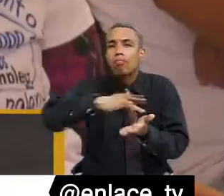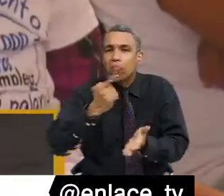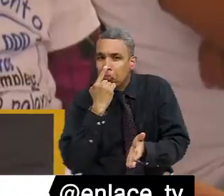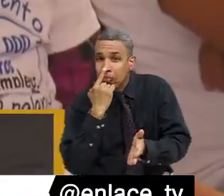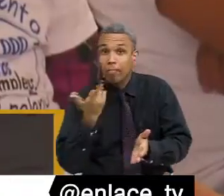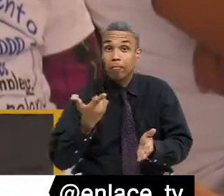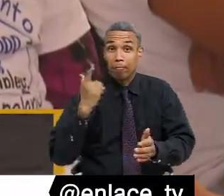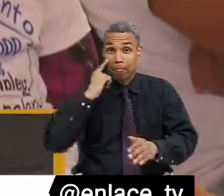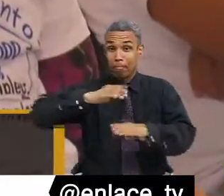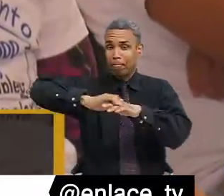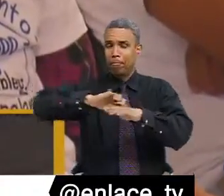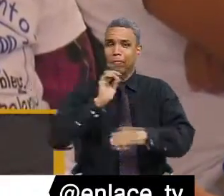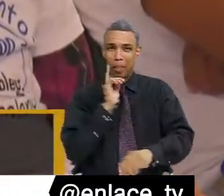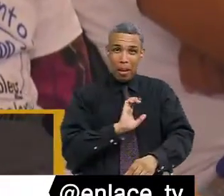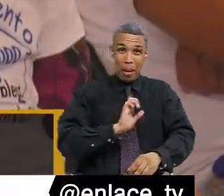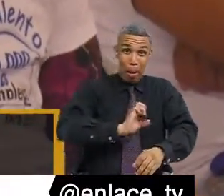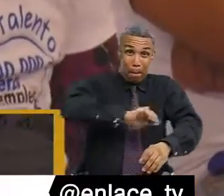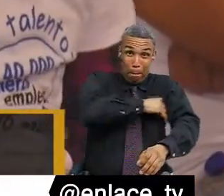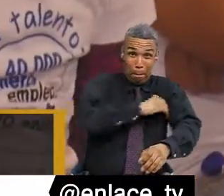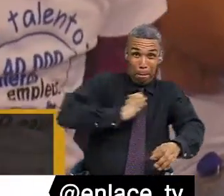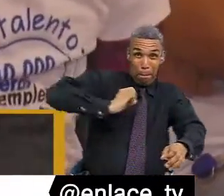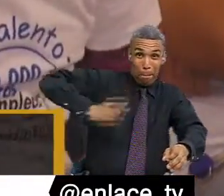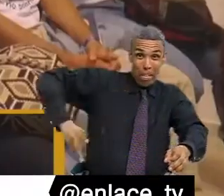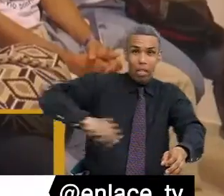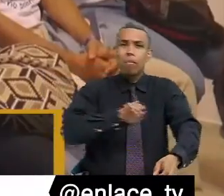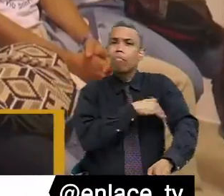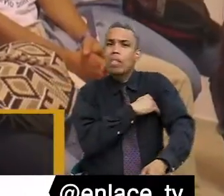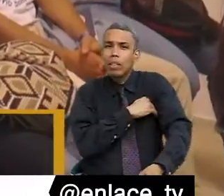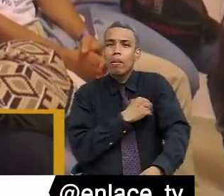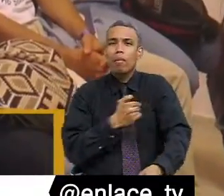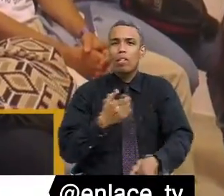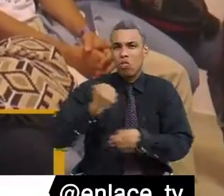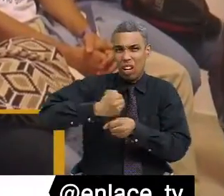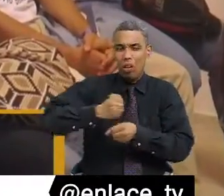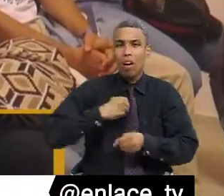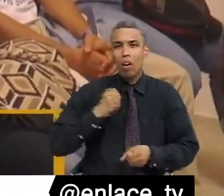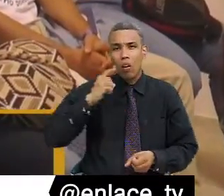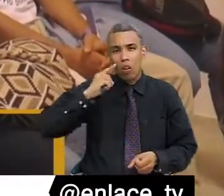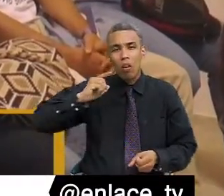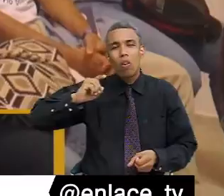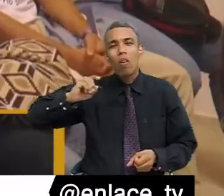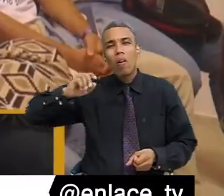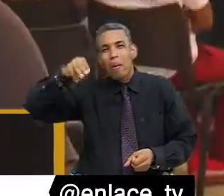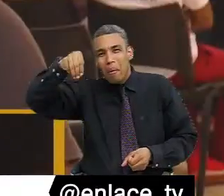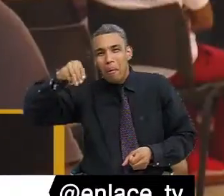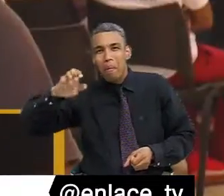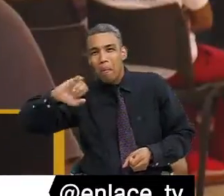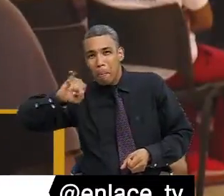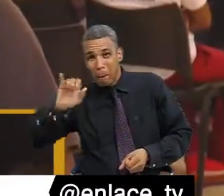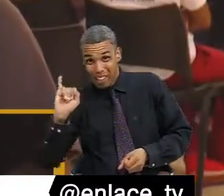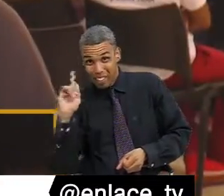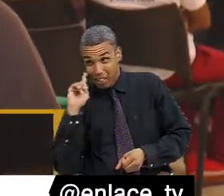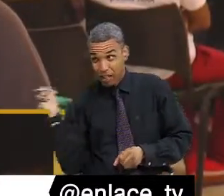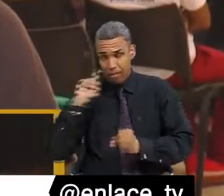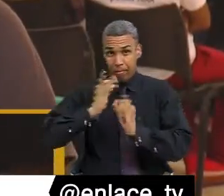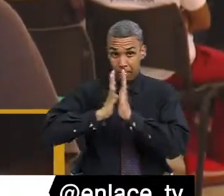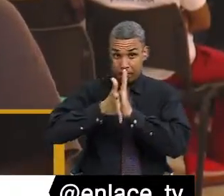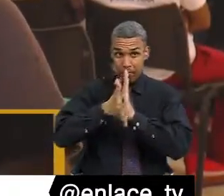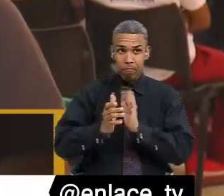expresó al viceministro de Empleo y Pensiones, Francisco Javier Mejía, una de sus principales preocupaciones. Ya va un avance de un